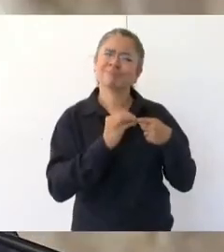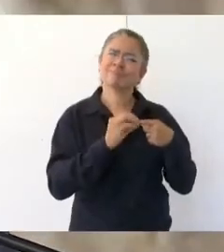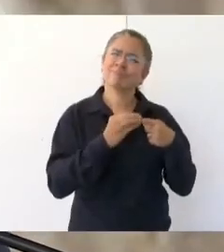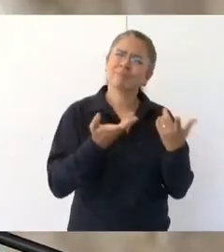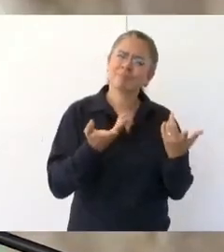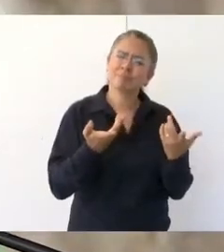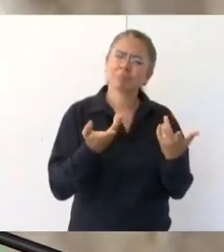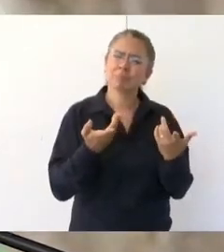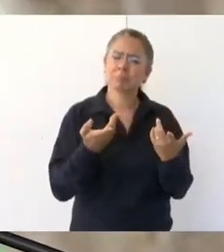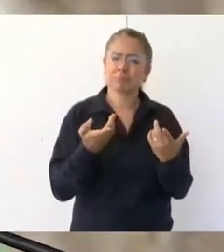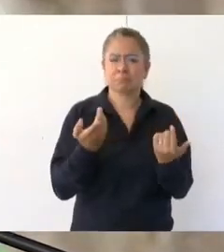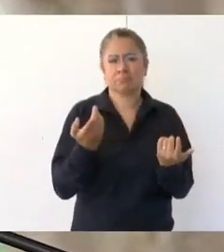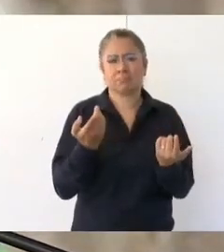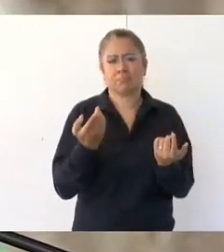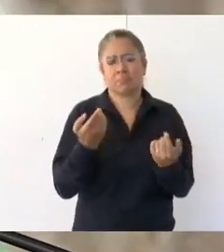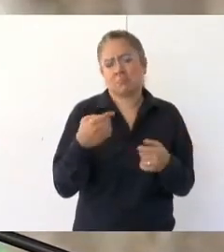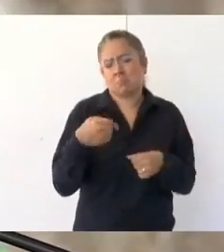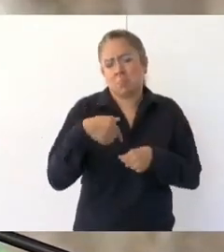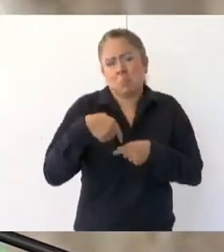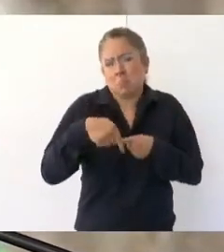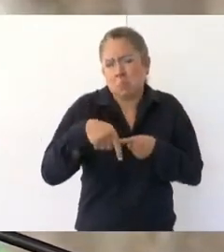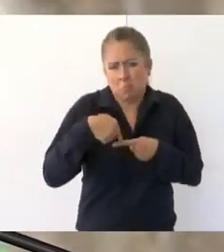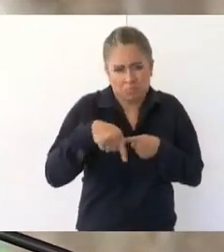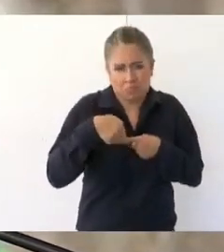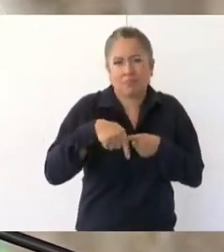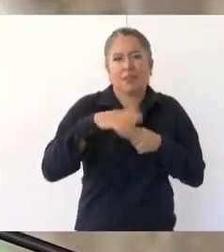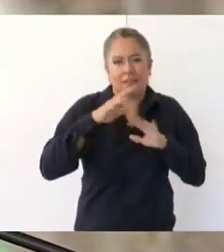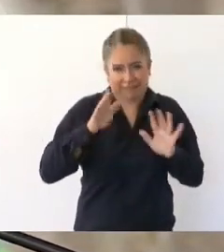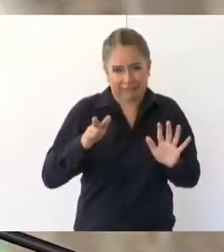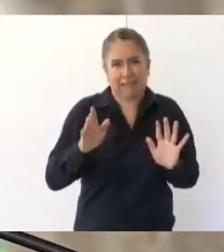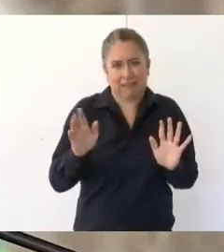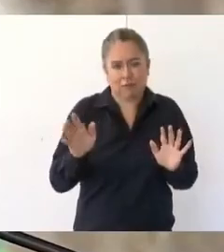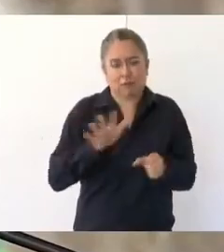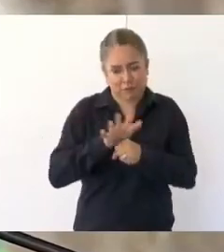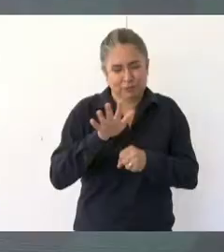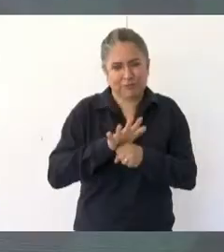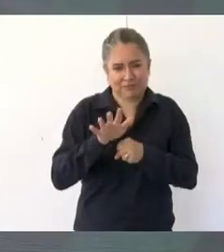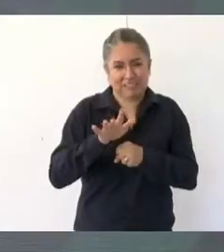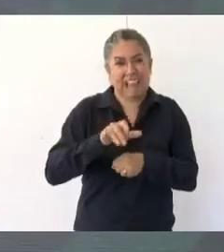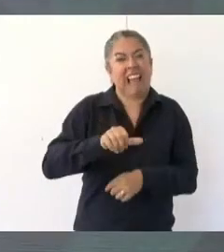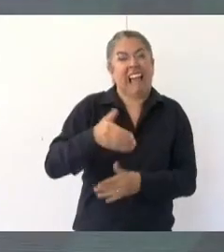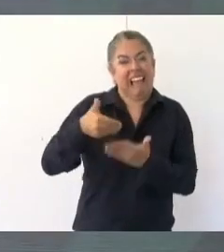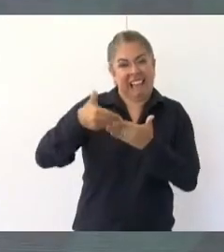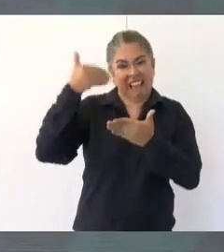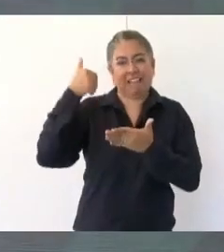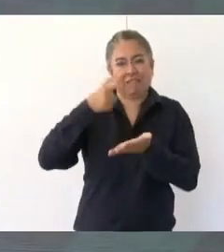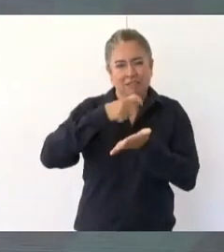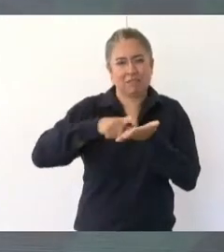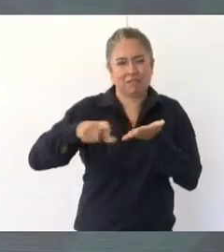a lograr la autosuficiencia, porque también comprábamos frijol.